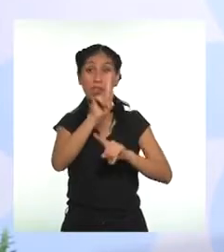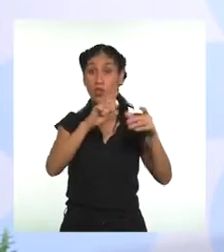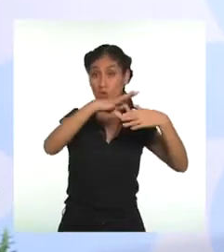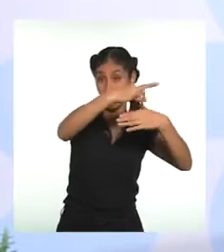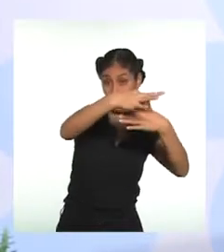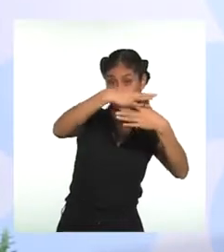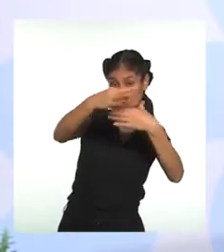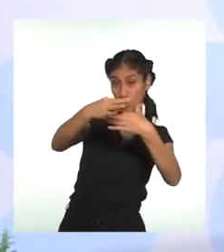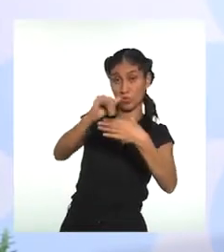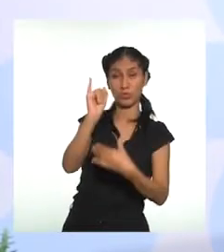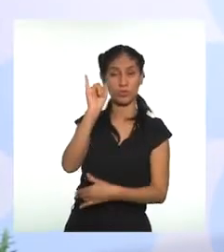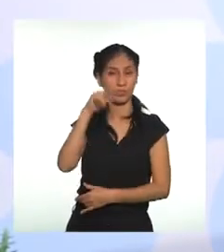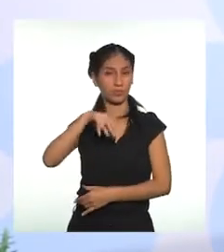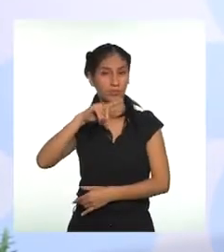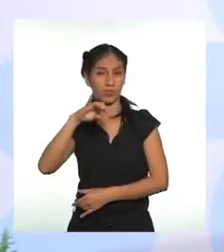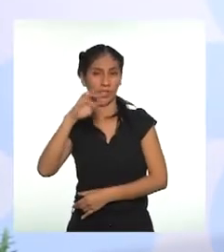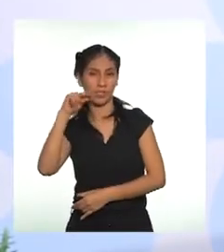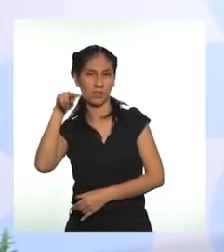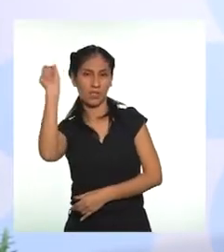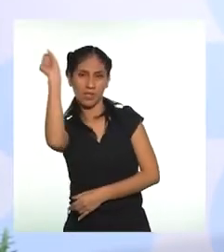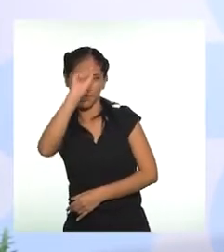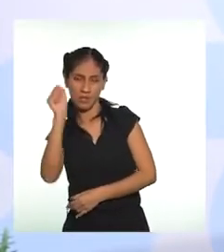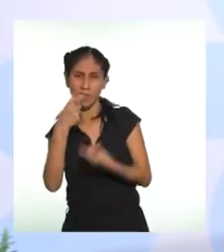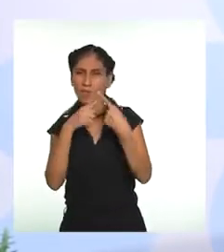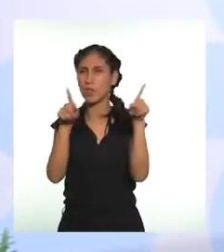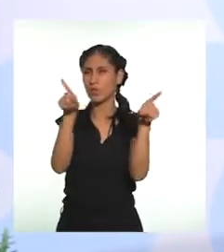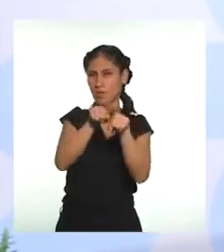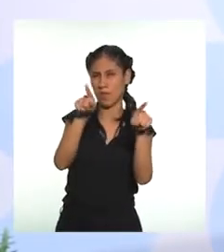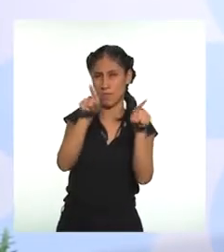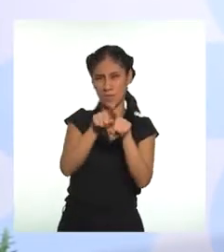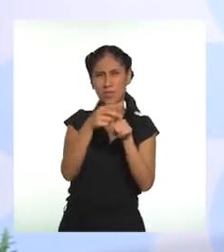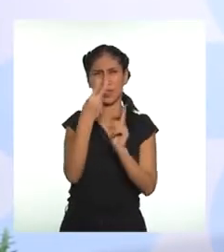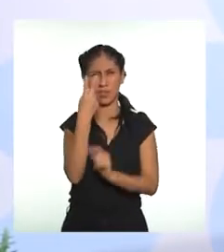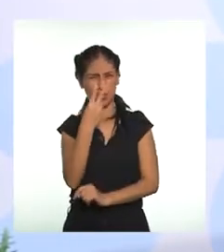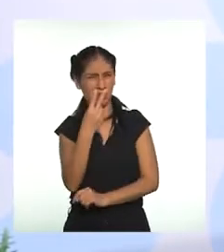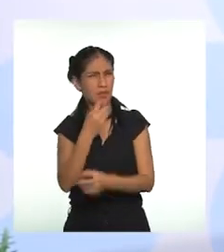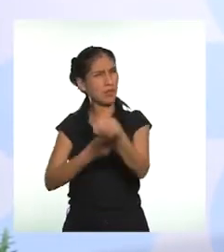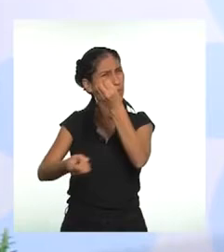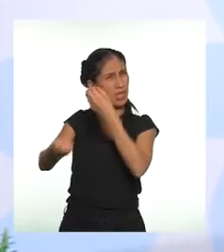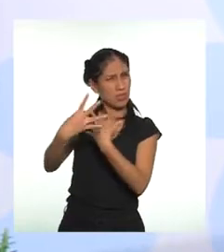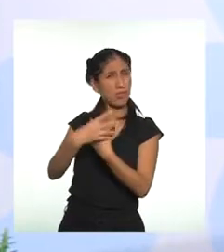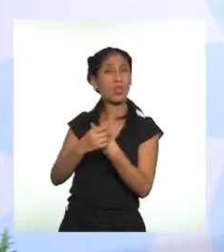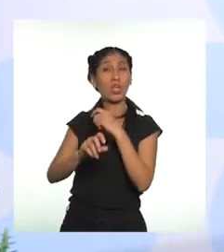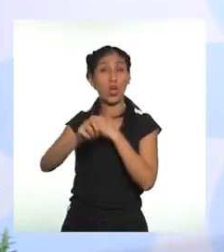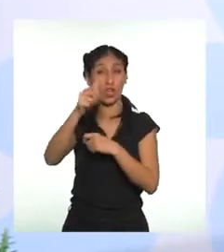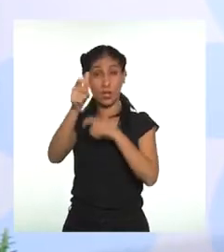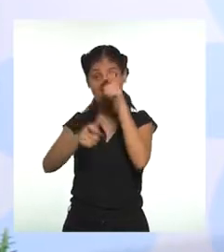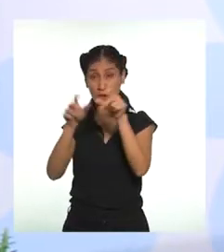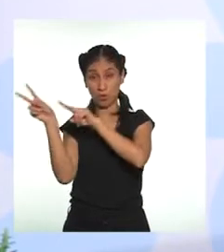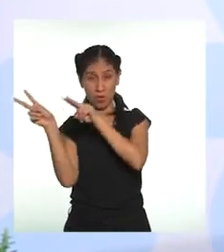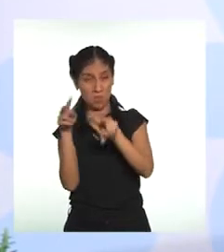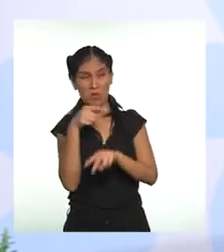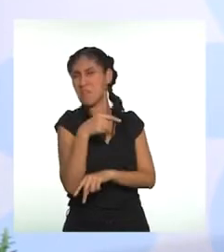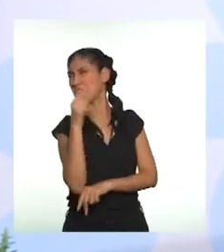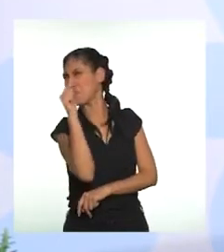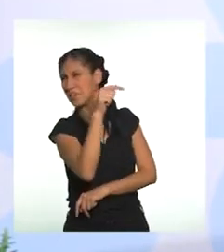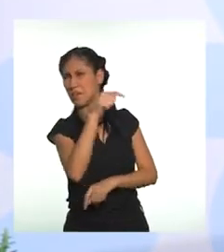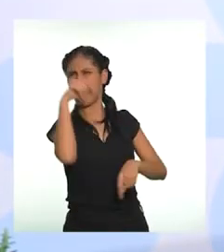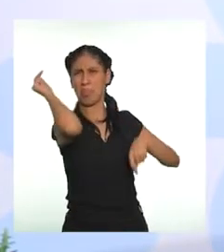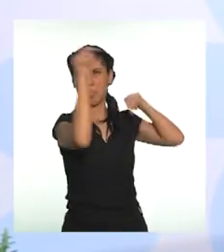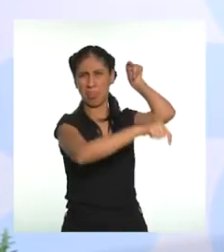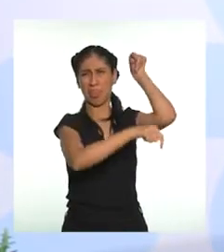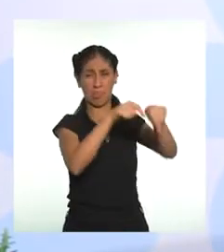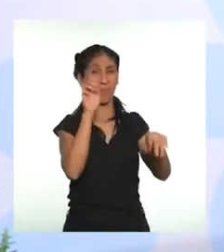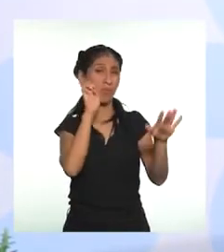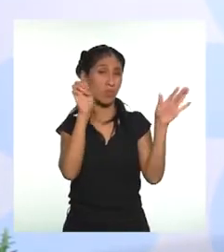originarios. Sin embargo, muchas veces he escuchado que han sido víctimas de maltratos o discriminación. Por ejemplo, con la